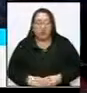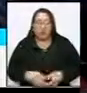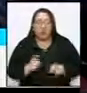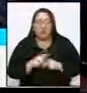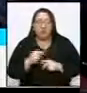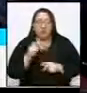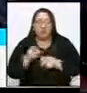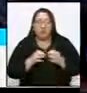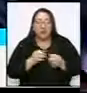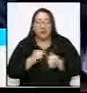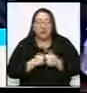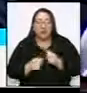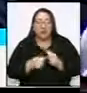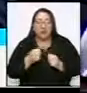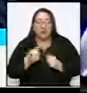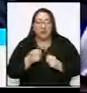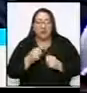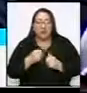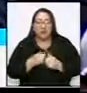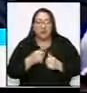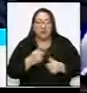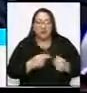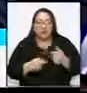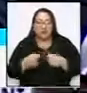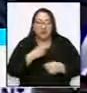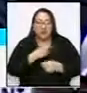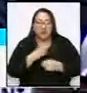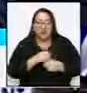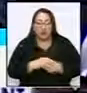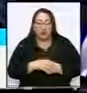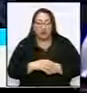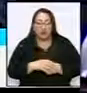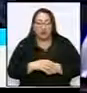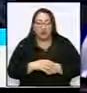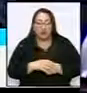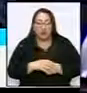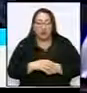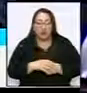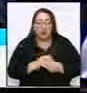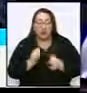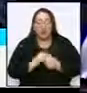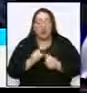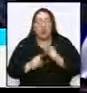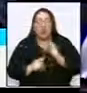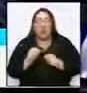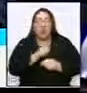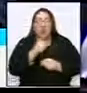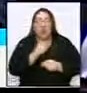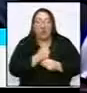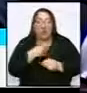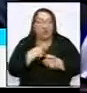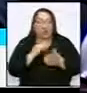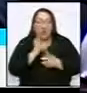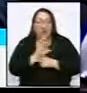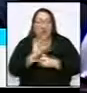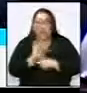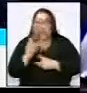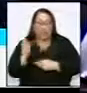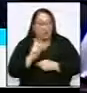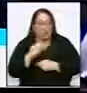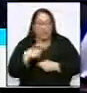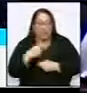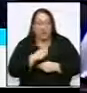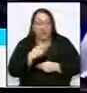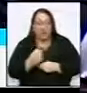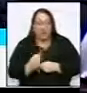implícita el principio de cooperación de poderes. Los poderes no son autárquicos, deben tener una